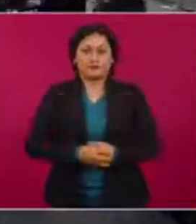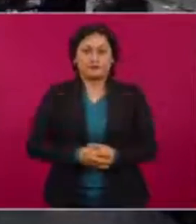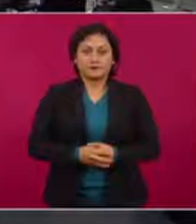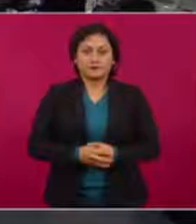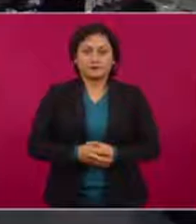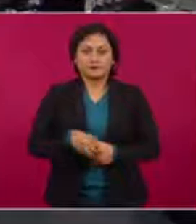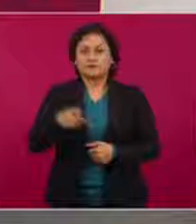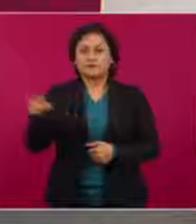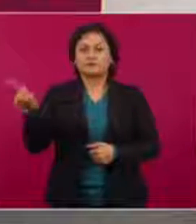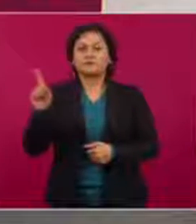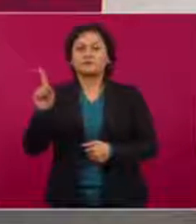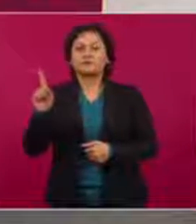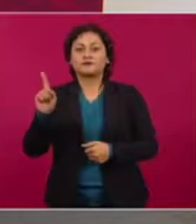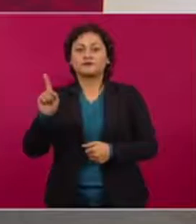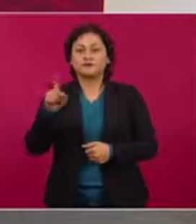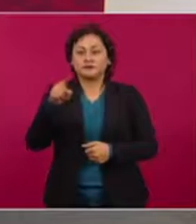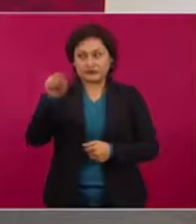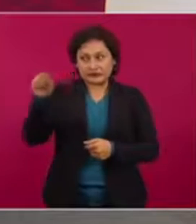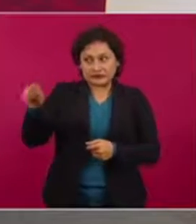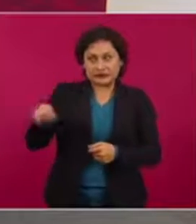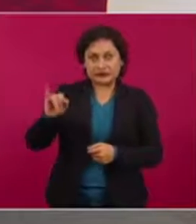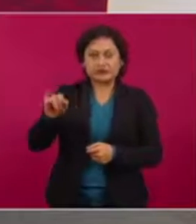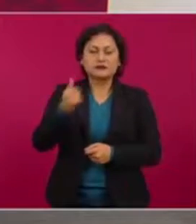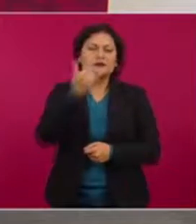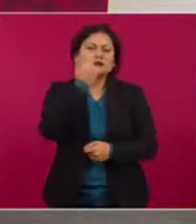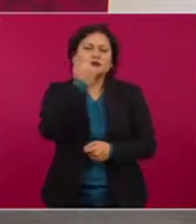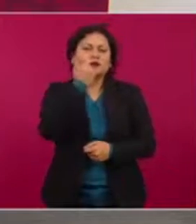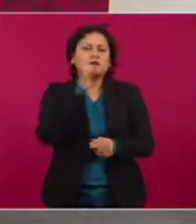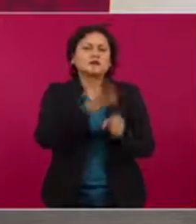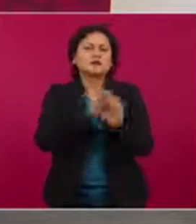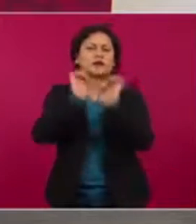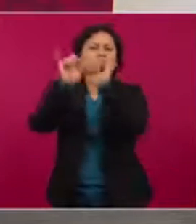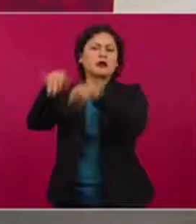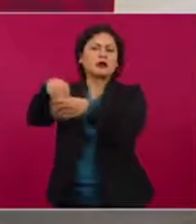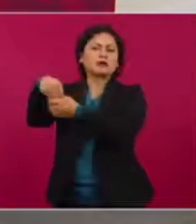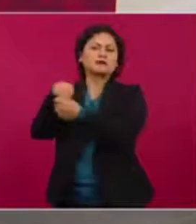que les toca. No, es que si no, los espacios no nos van a servir.